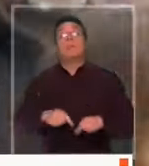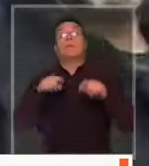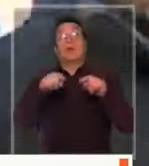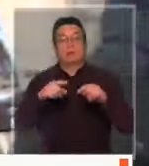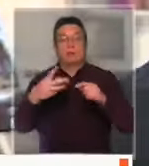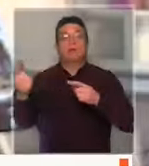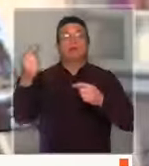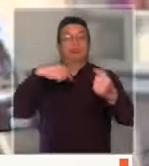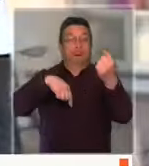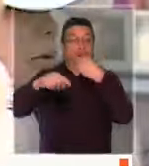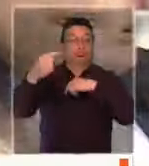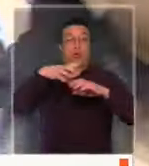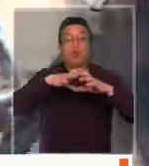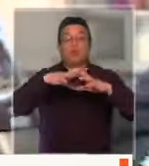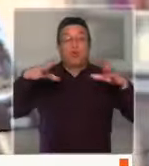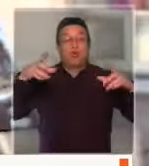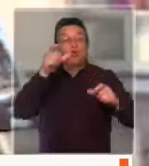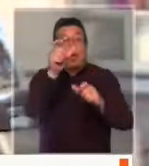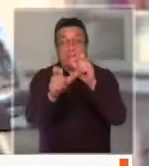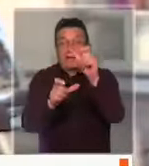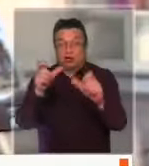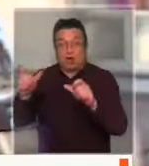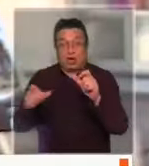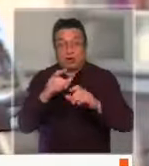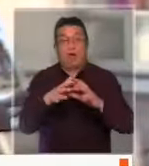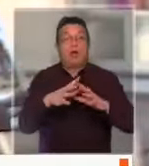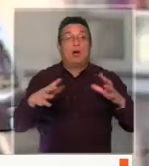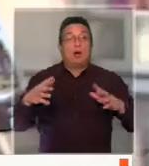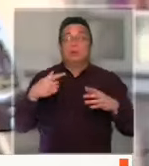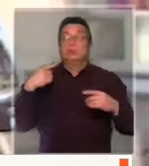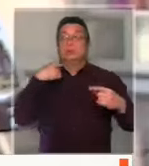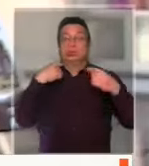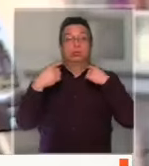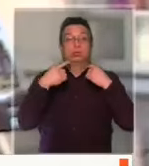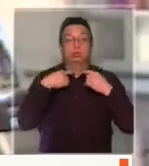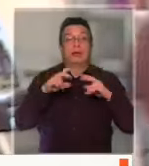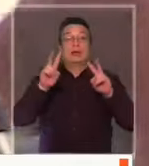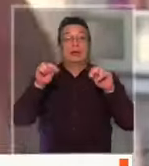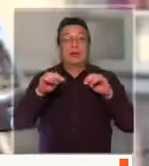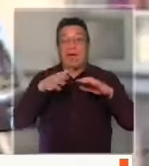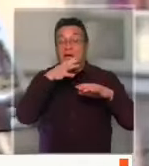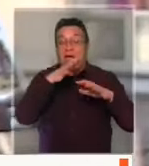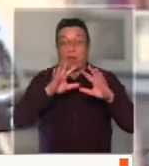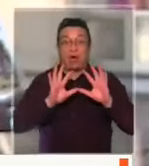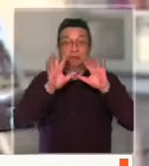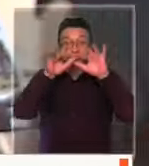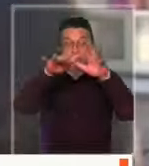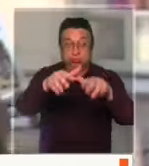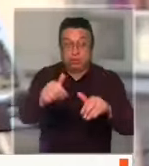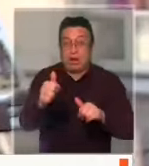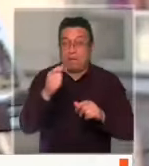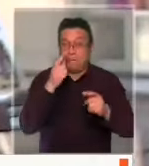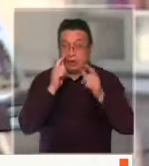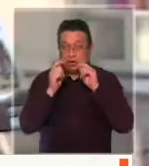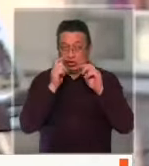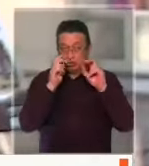migración, hay mucha gente que está muy expuesta, digamos, sobre todo el tema de tsunami. Entonces ahí hay que poner